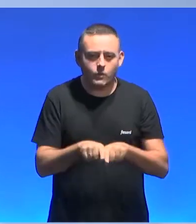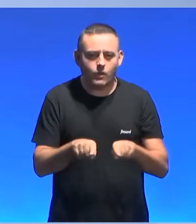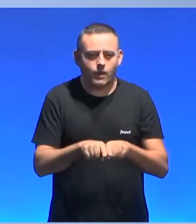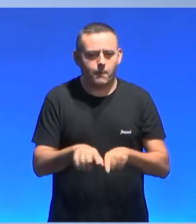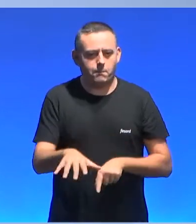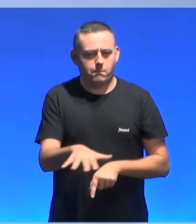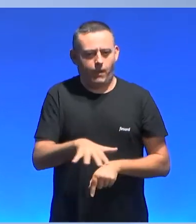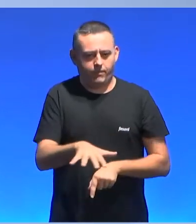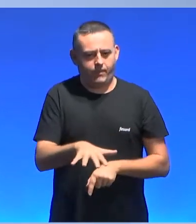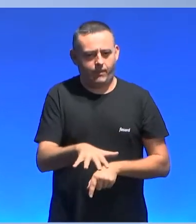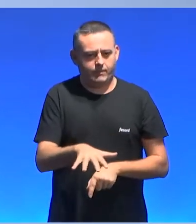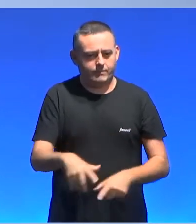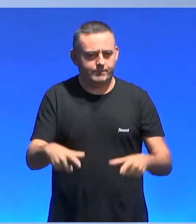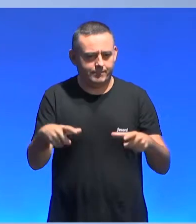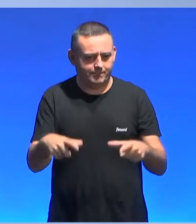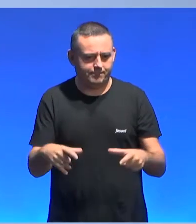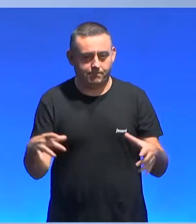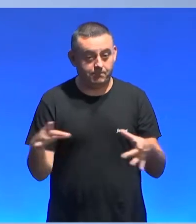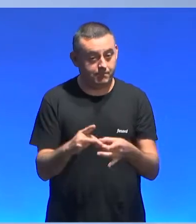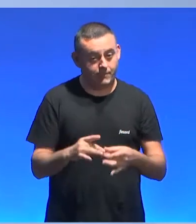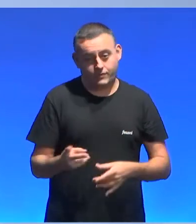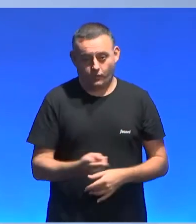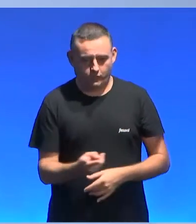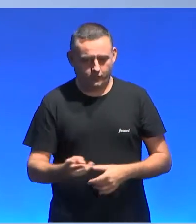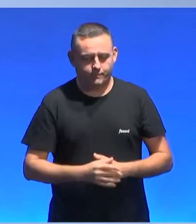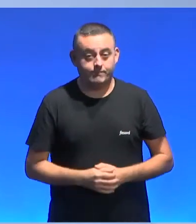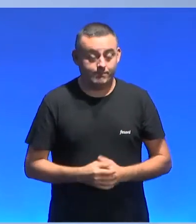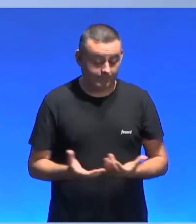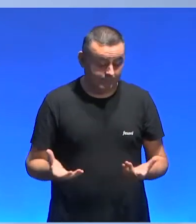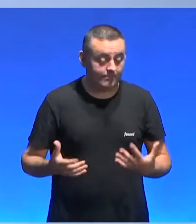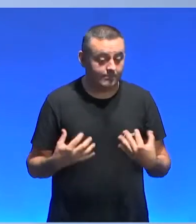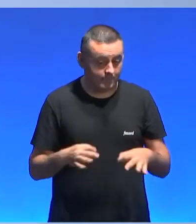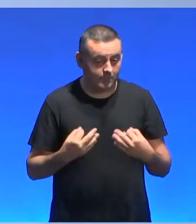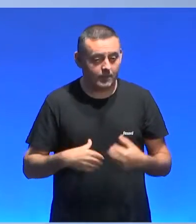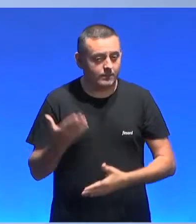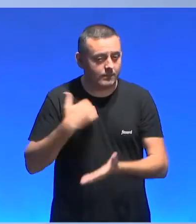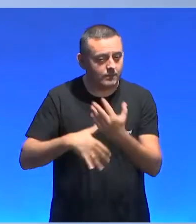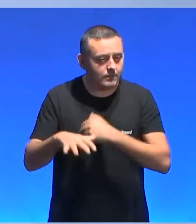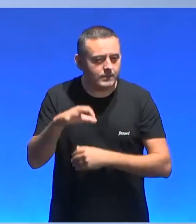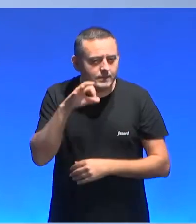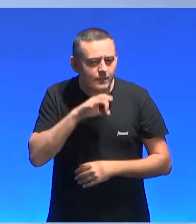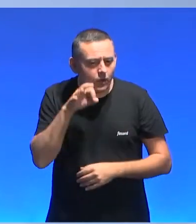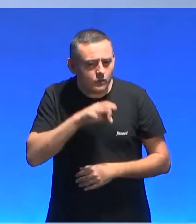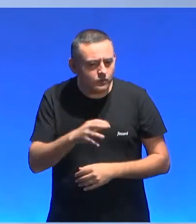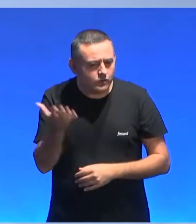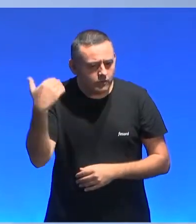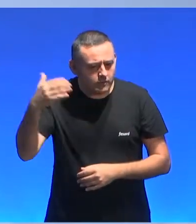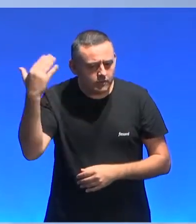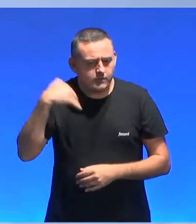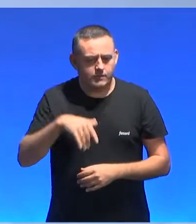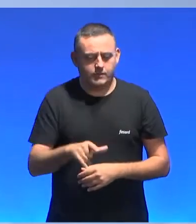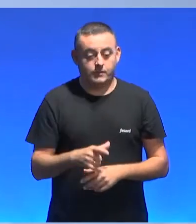Y efectivamente la plaza fue en los siglos el punto